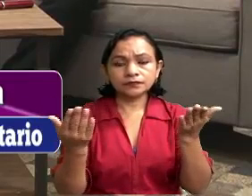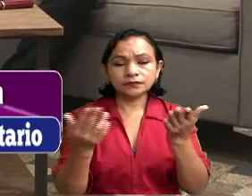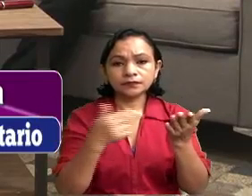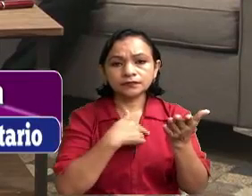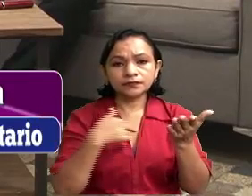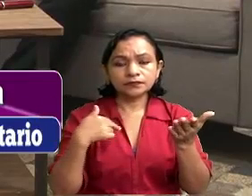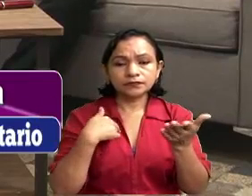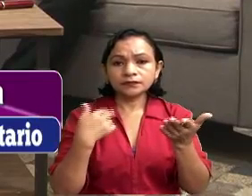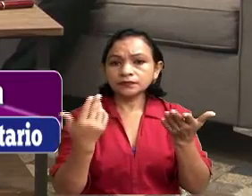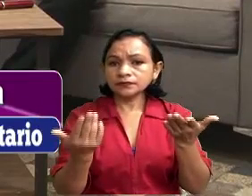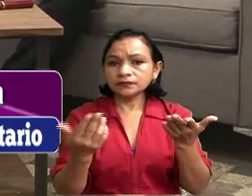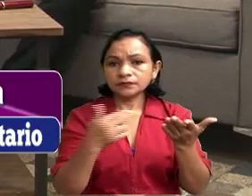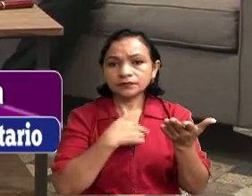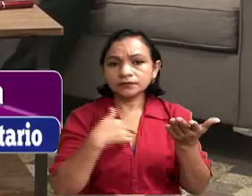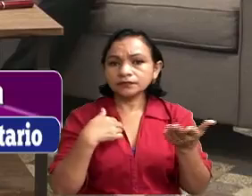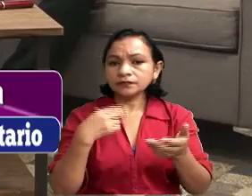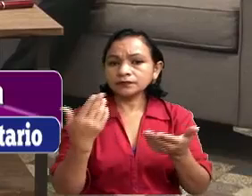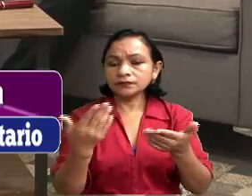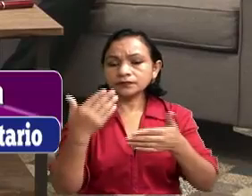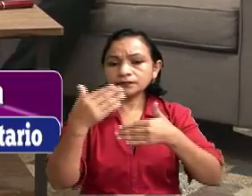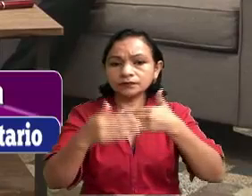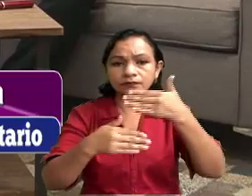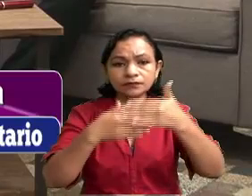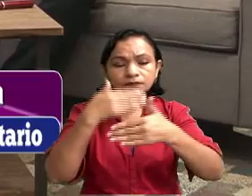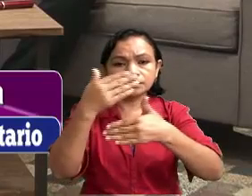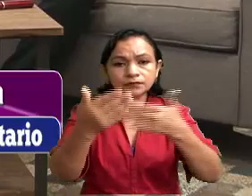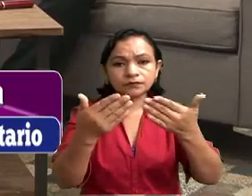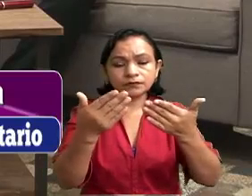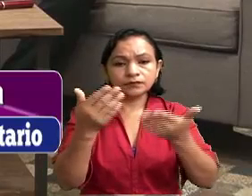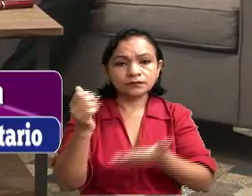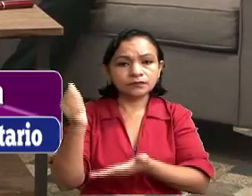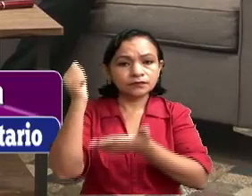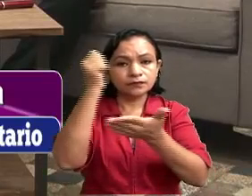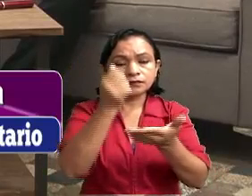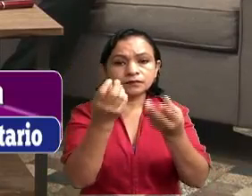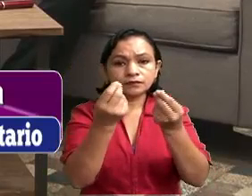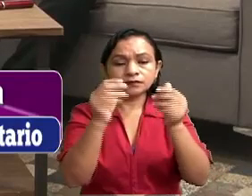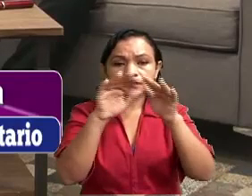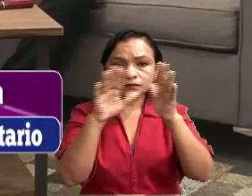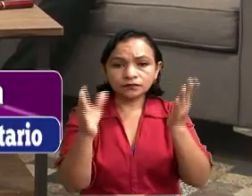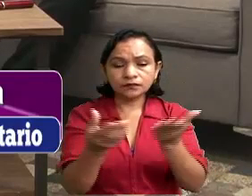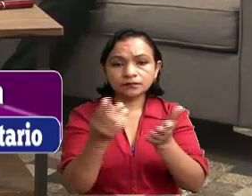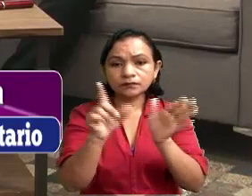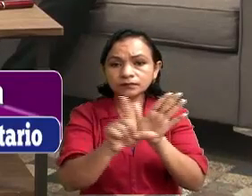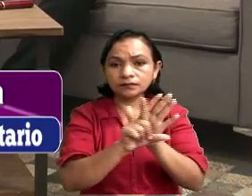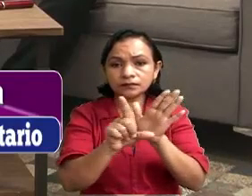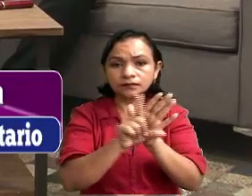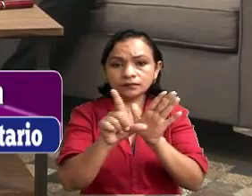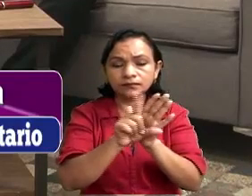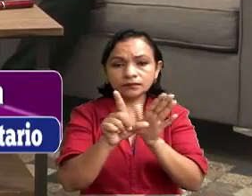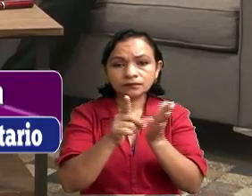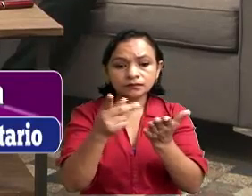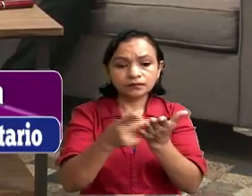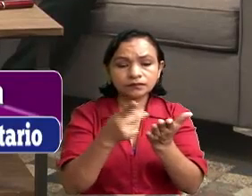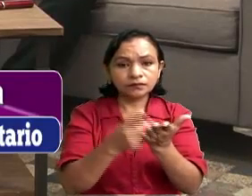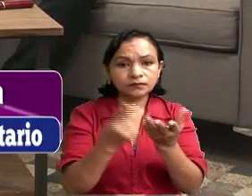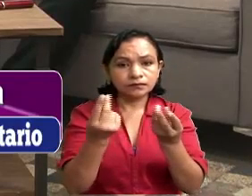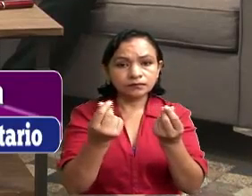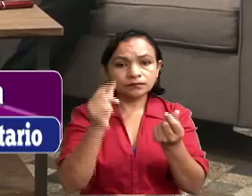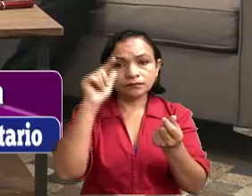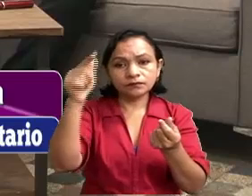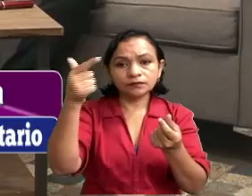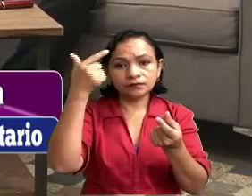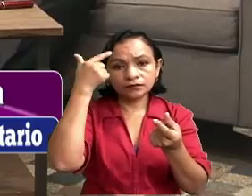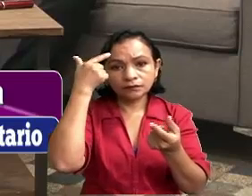además también se ha estado haciendo un proceso de revisión integral de la Ley de Concertación Tributaria entre el